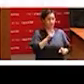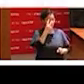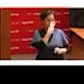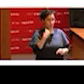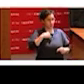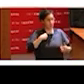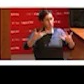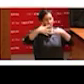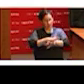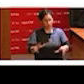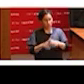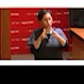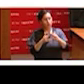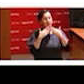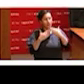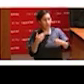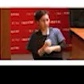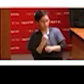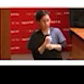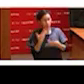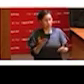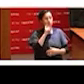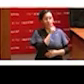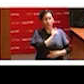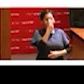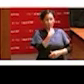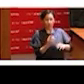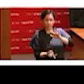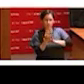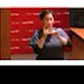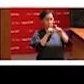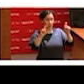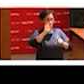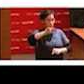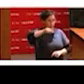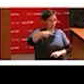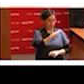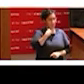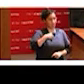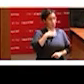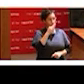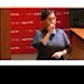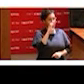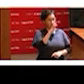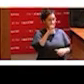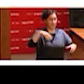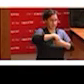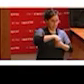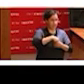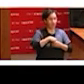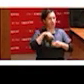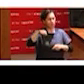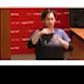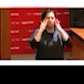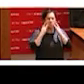subobject y para ello la fundación 11 constituyó una entidad sin ánimo de lucro que somos fsc inserta una entidad que es 100% de la